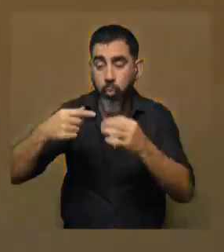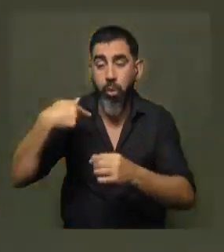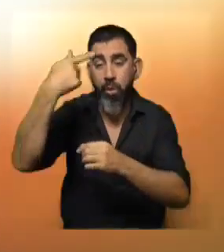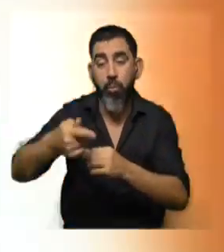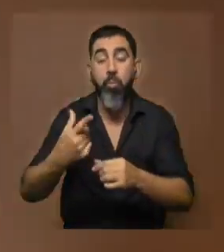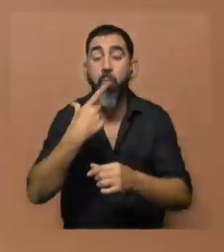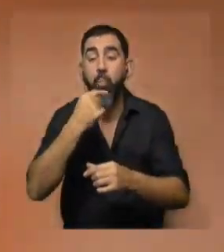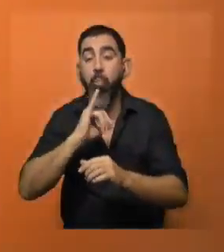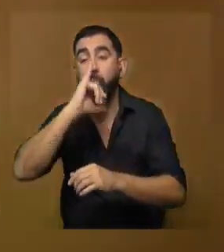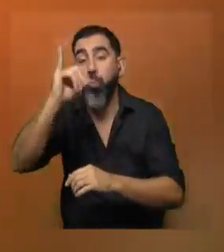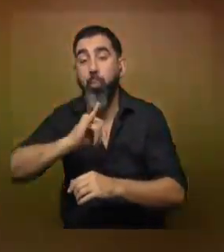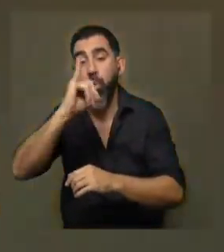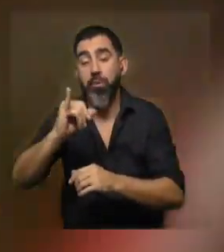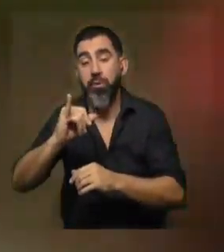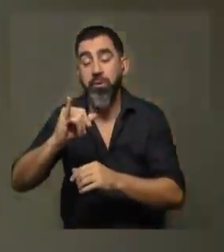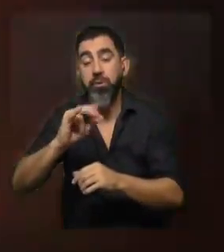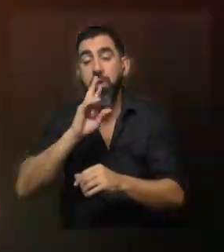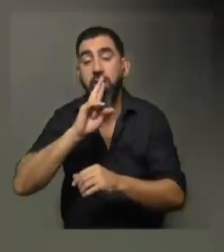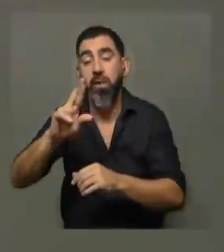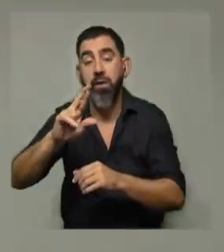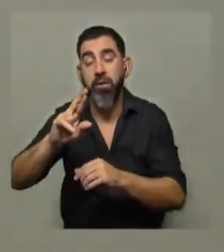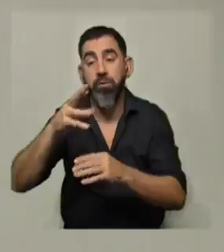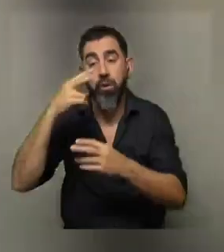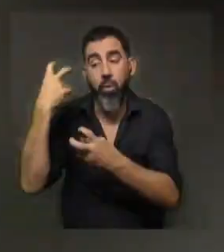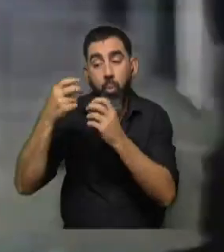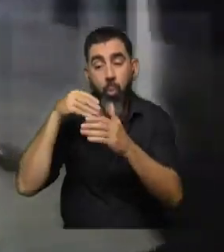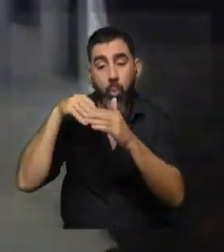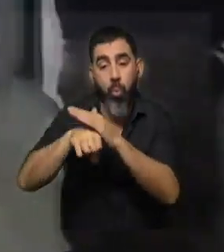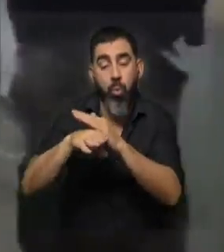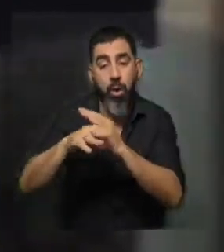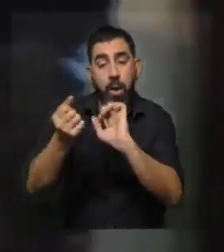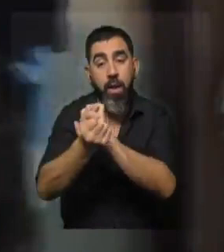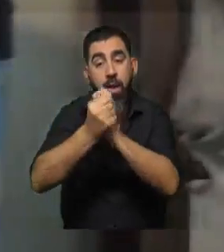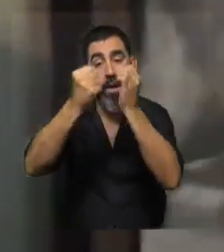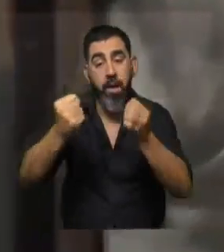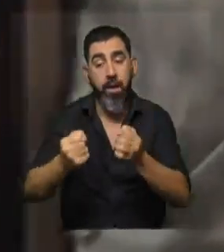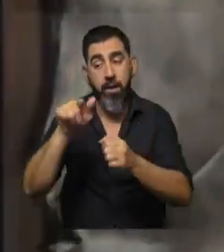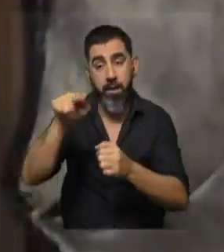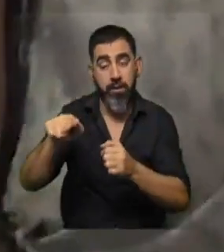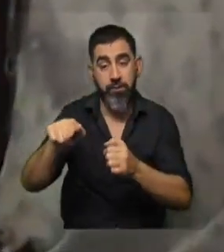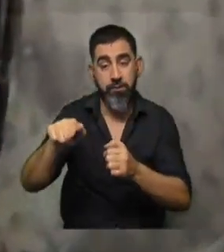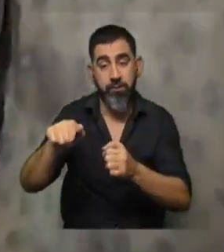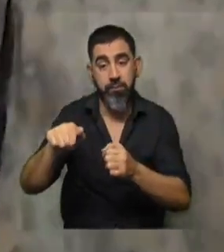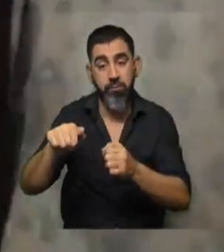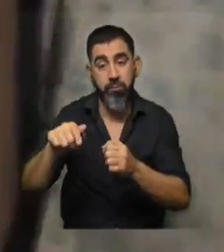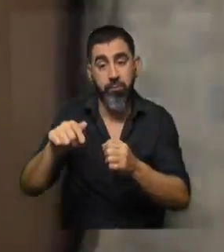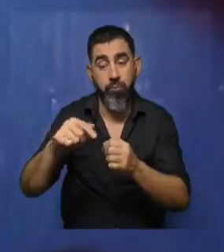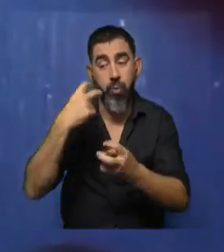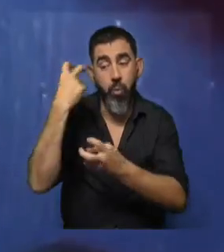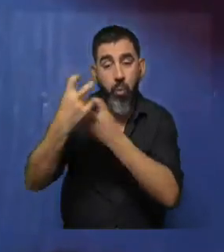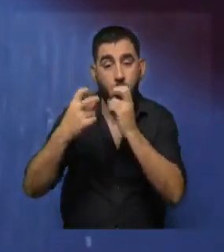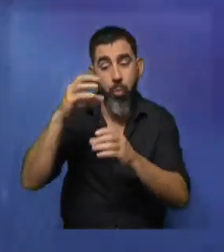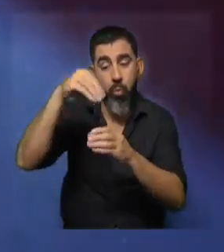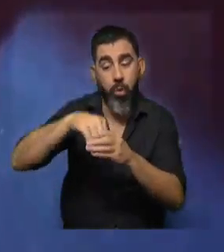de que la policía informara sobre los resultados de una requisa efectuada en la cárcel de latacunga en el marco de operaciones de